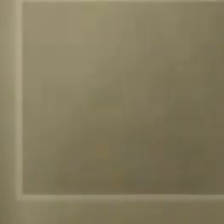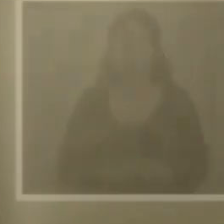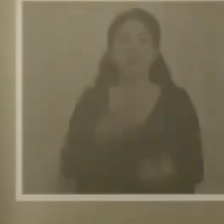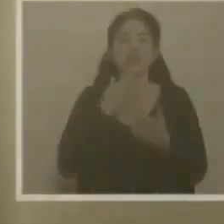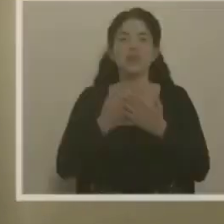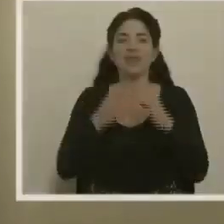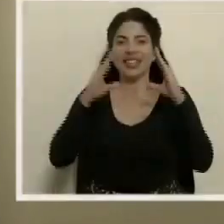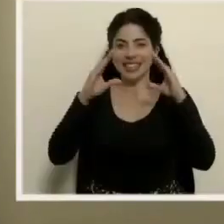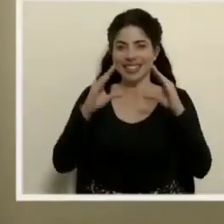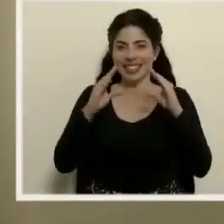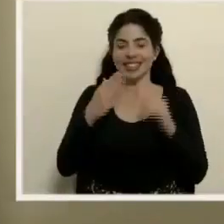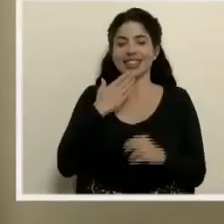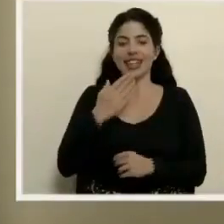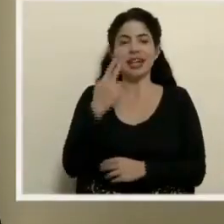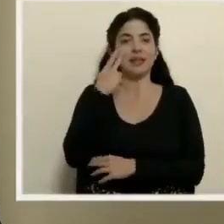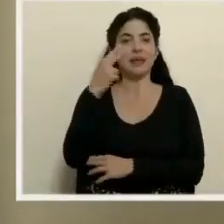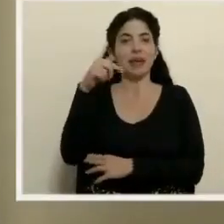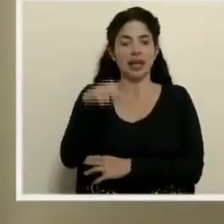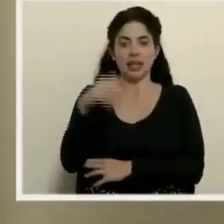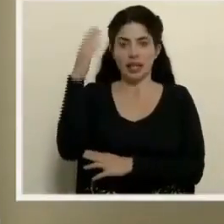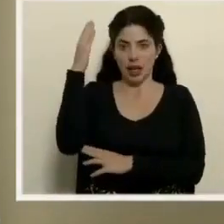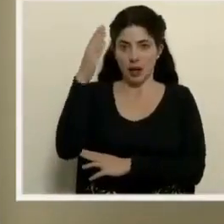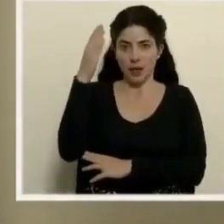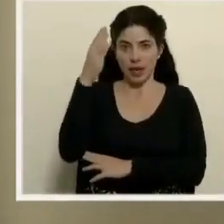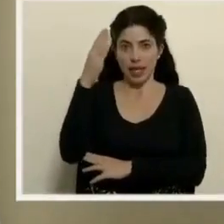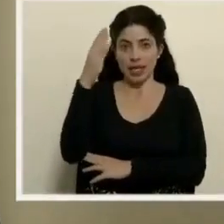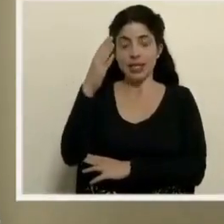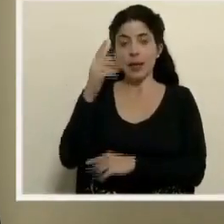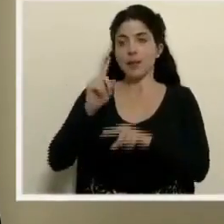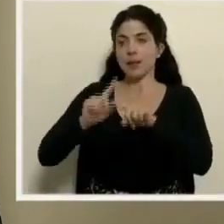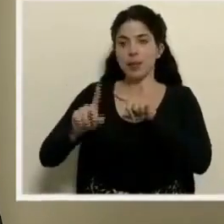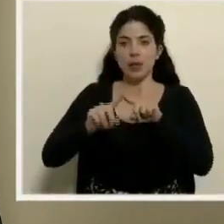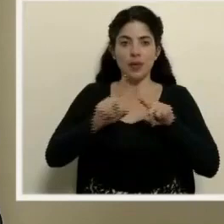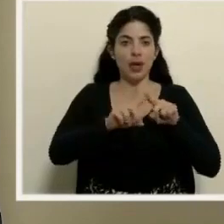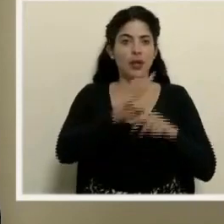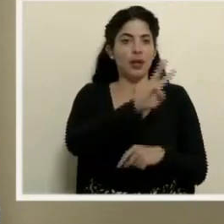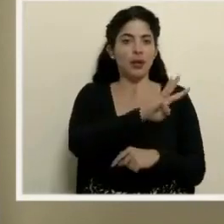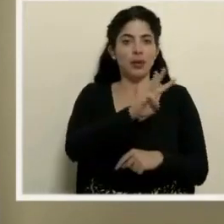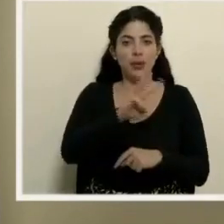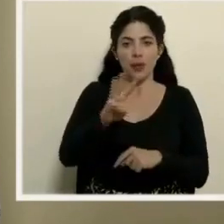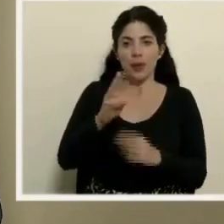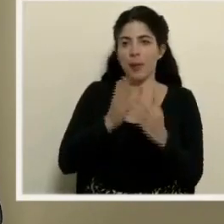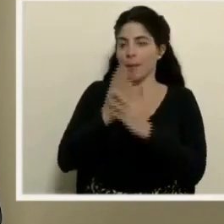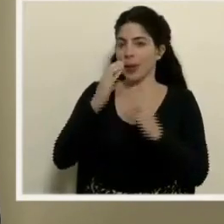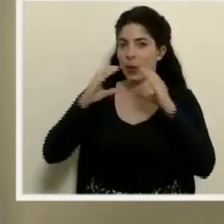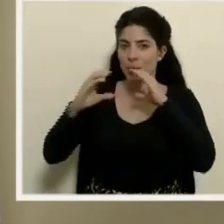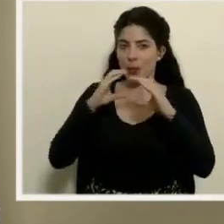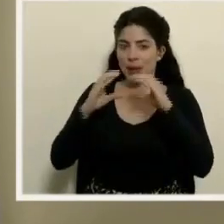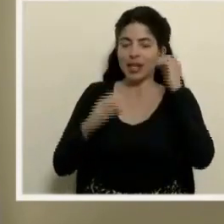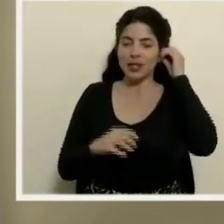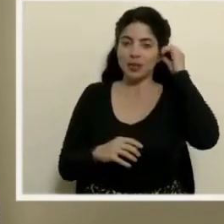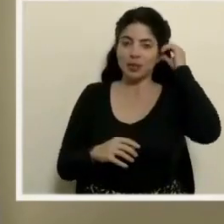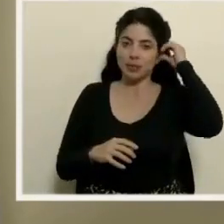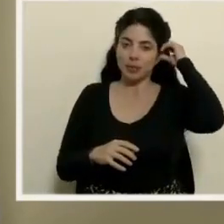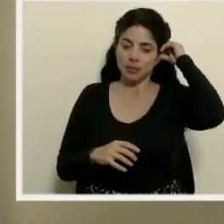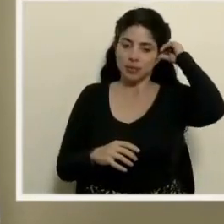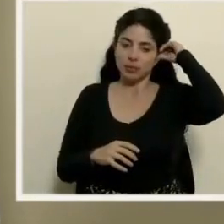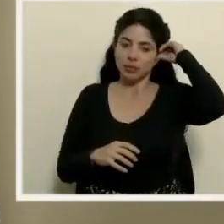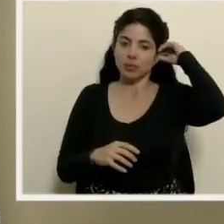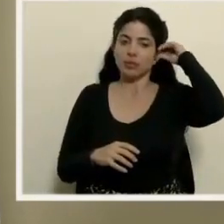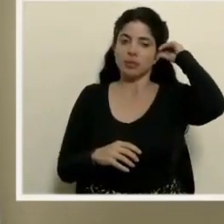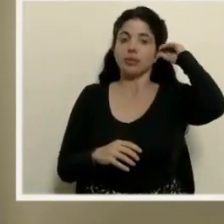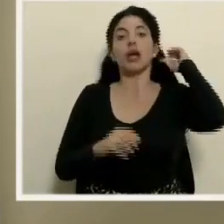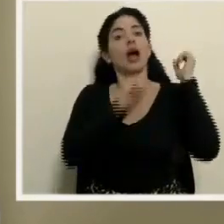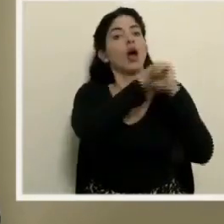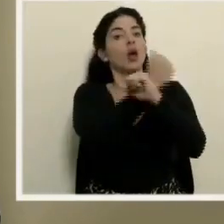Muy buenas tardes, gracias por sintonizar esta conferencia de prensa a través de las distintas plataformas de los medios de comunicación, en donde las autoridades de